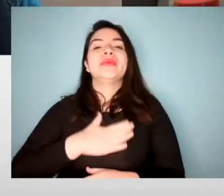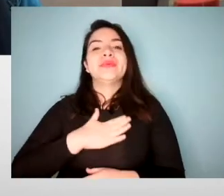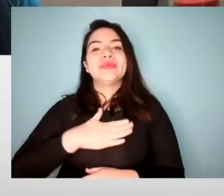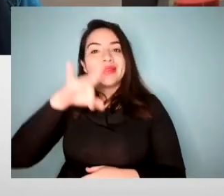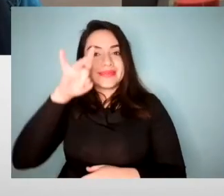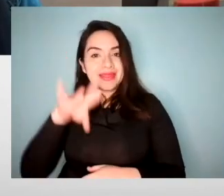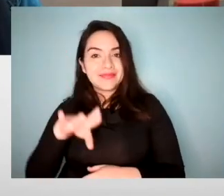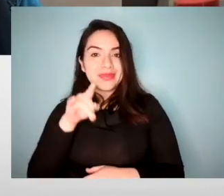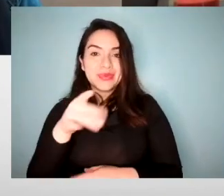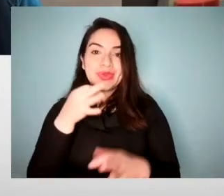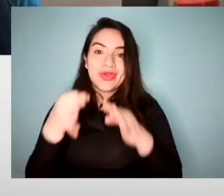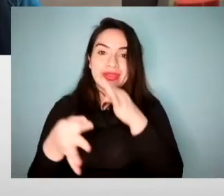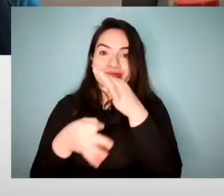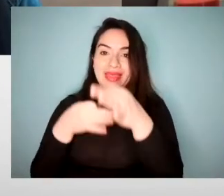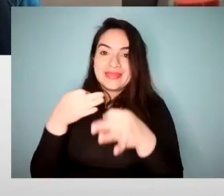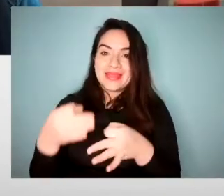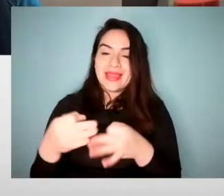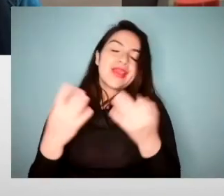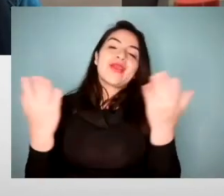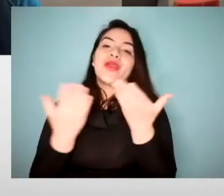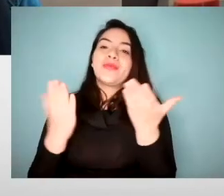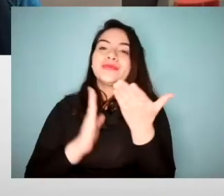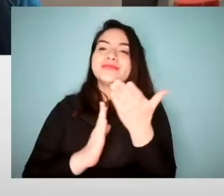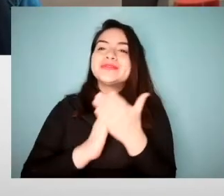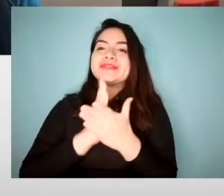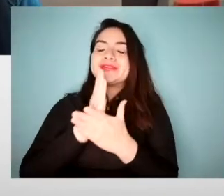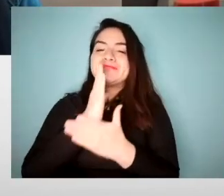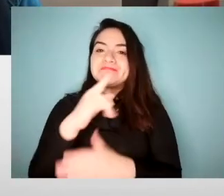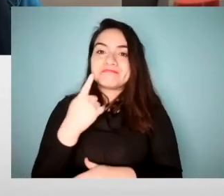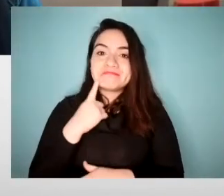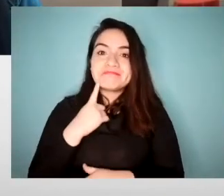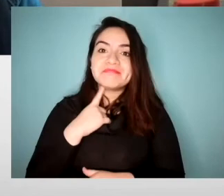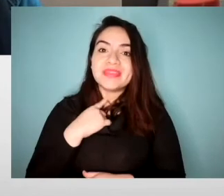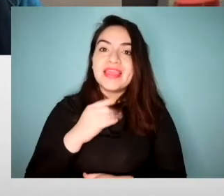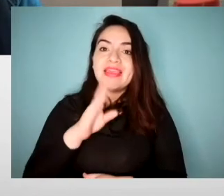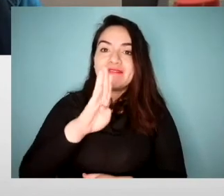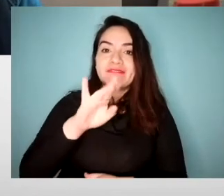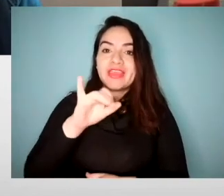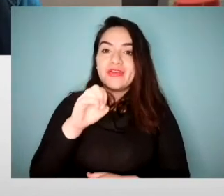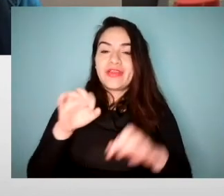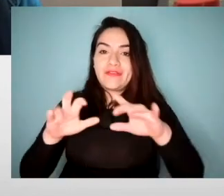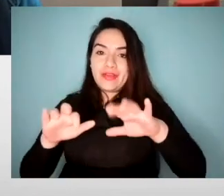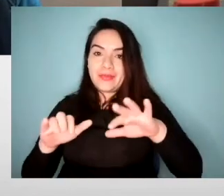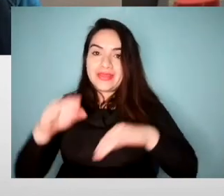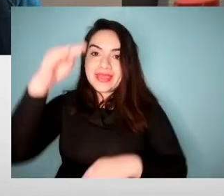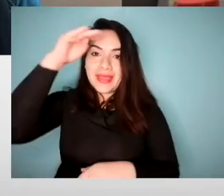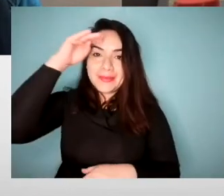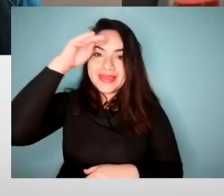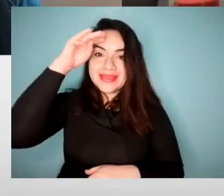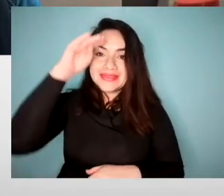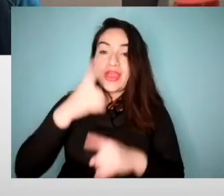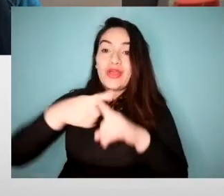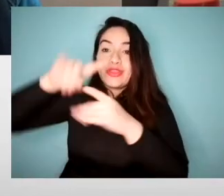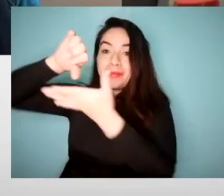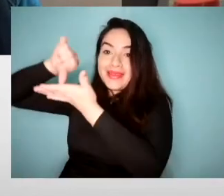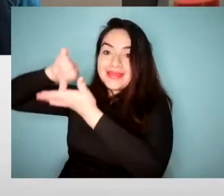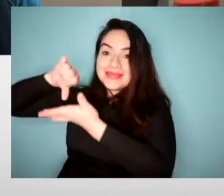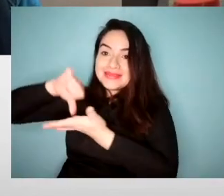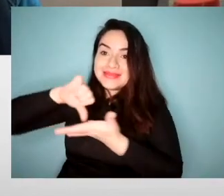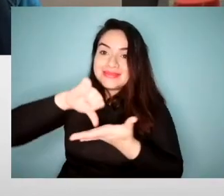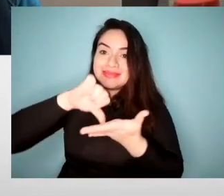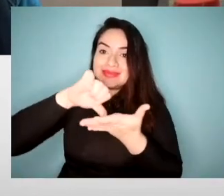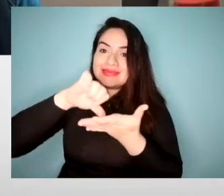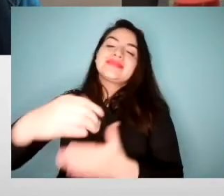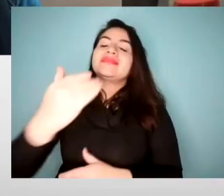sobre cómo despertaste tu interés por la bioinformática y de tu experiencia en el exterior, y por supuesto de cómo ha